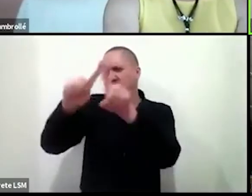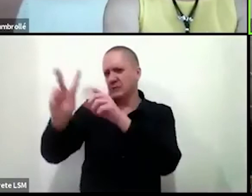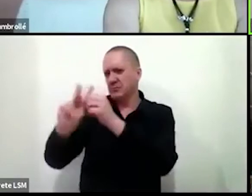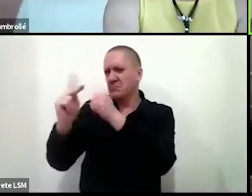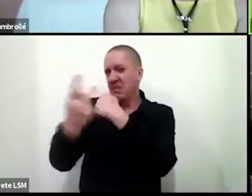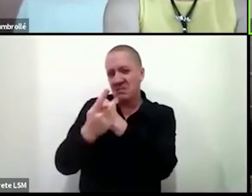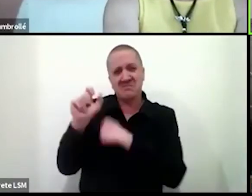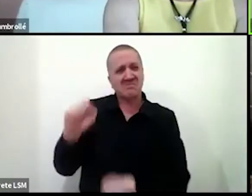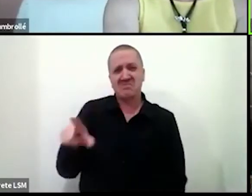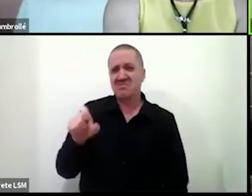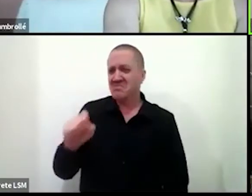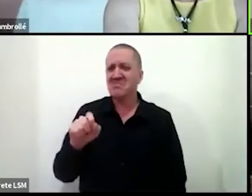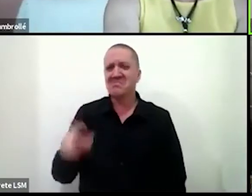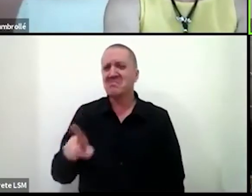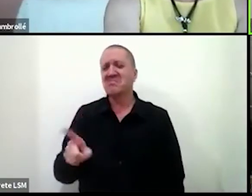naciones, siguen